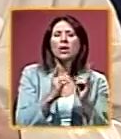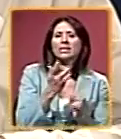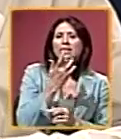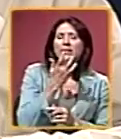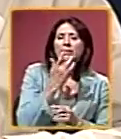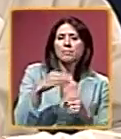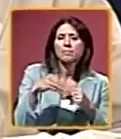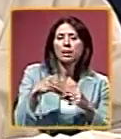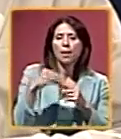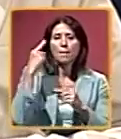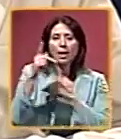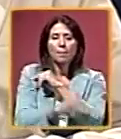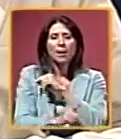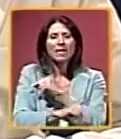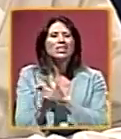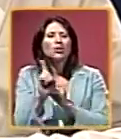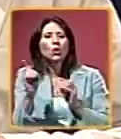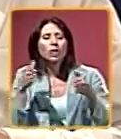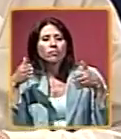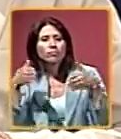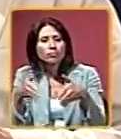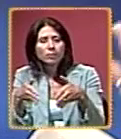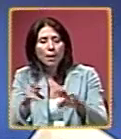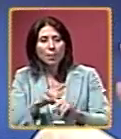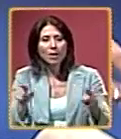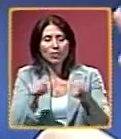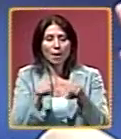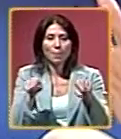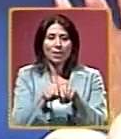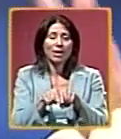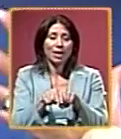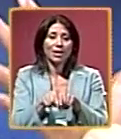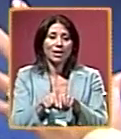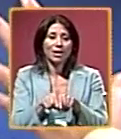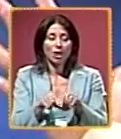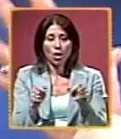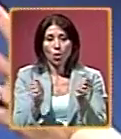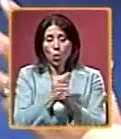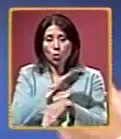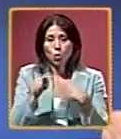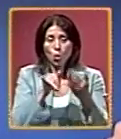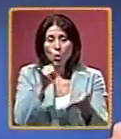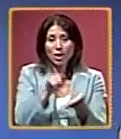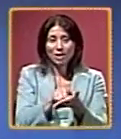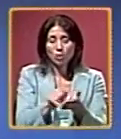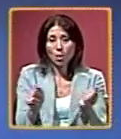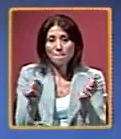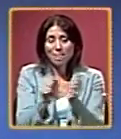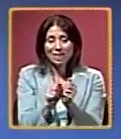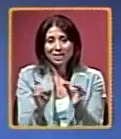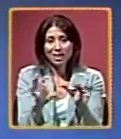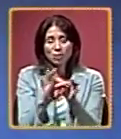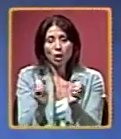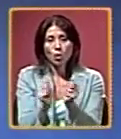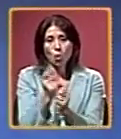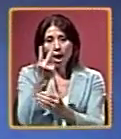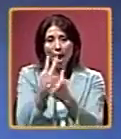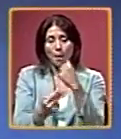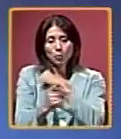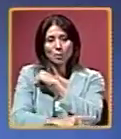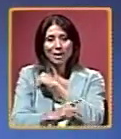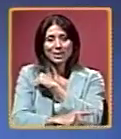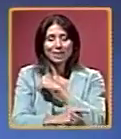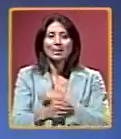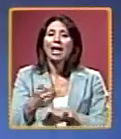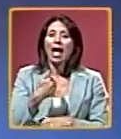podemos focalizar, pero también decía que a la par de todo esto, que es más binacional, hay 20, o quería